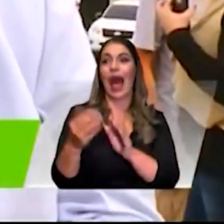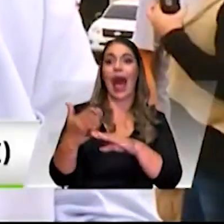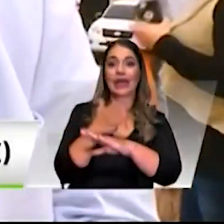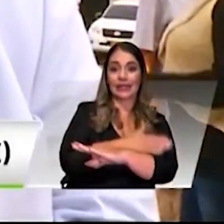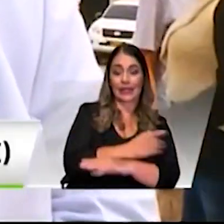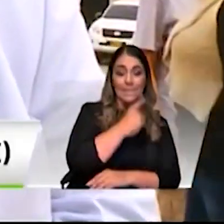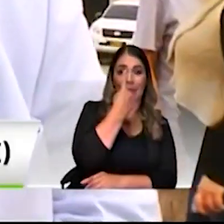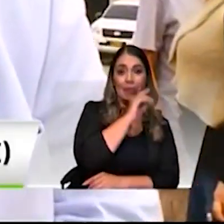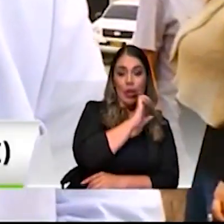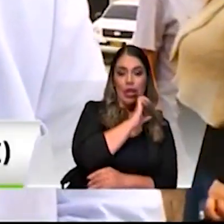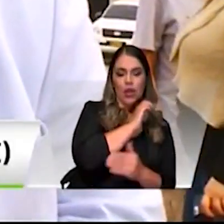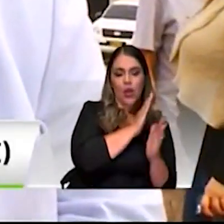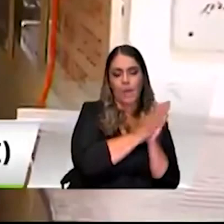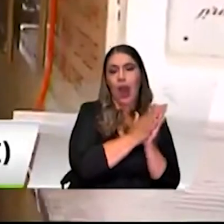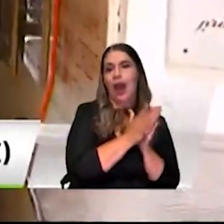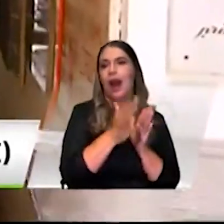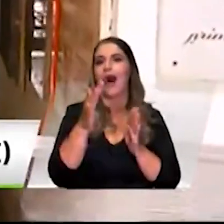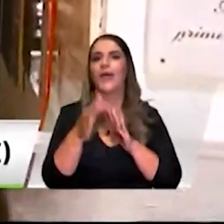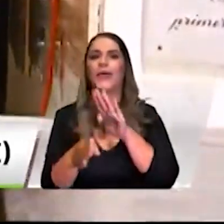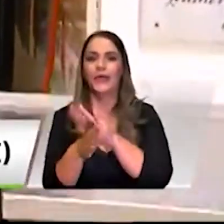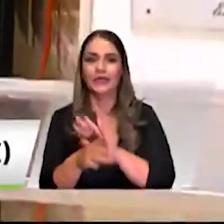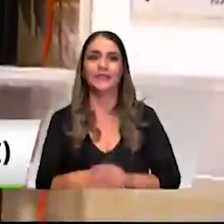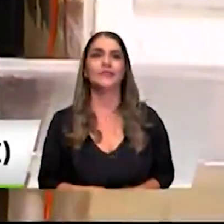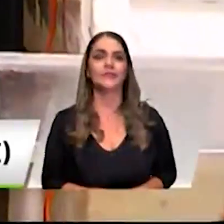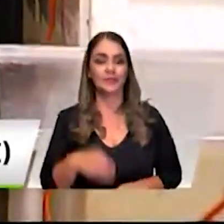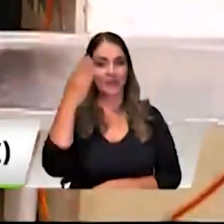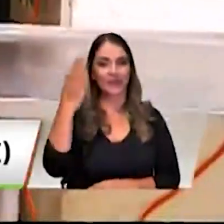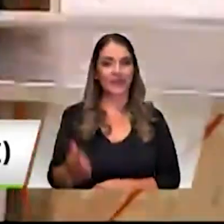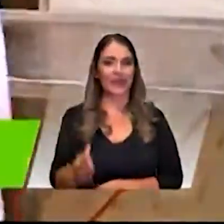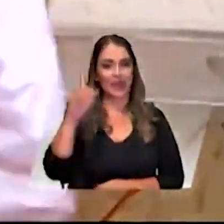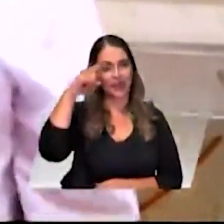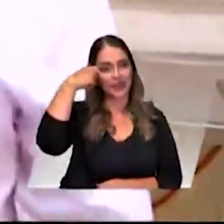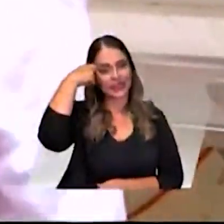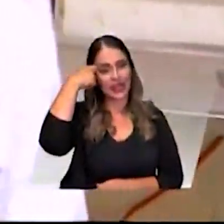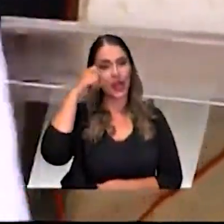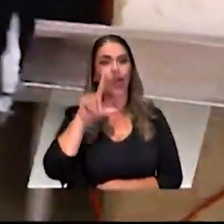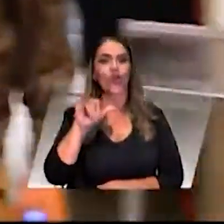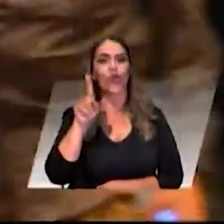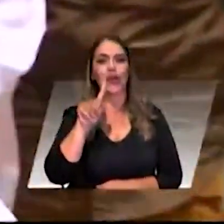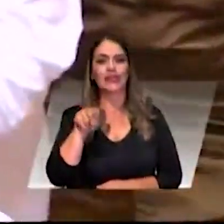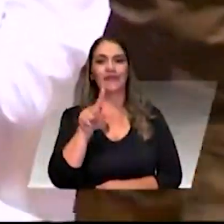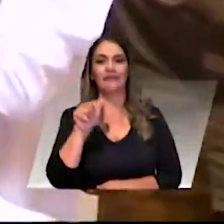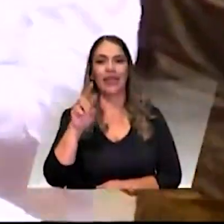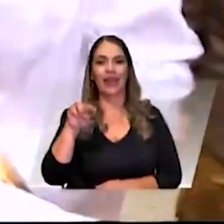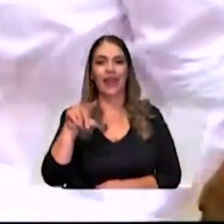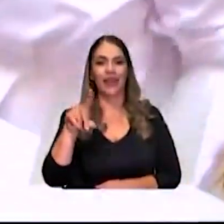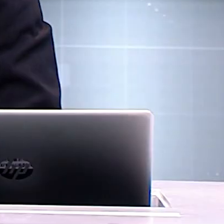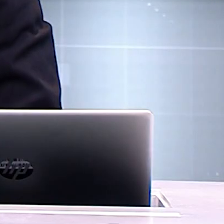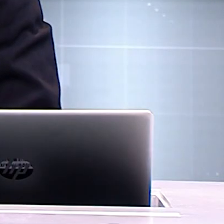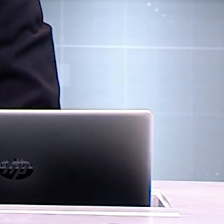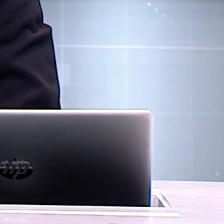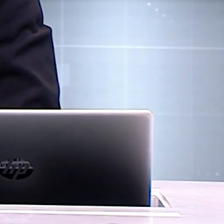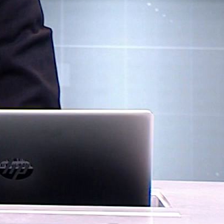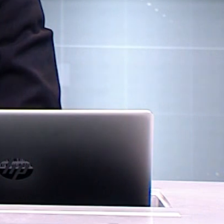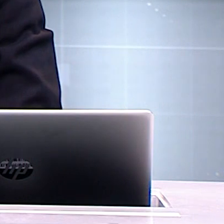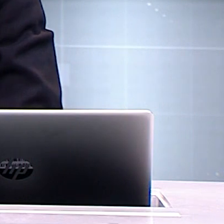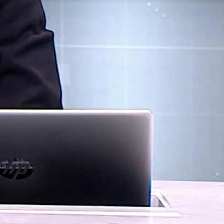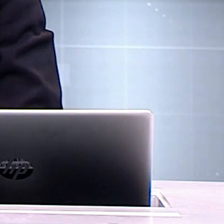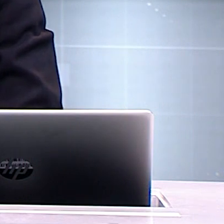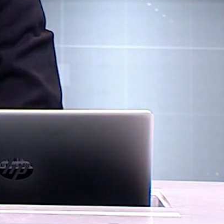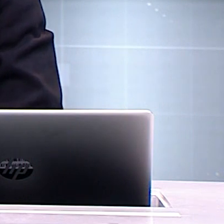el primero de enero de este año. Luis Fernando Suárez destacó la vocación de servicio de todo el gabinete. Después